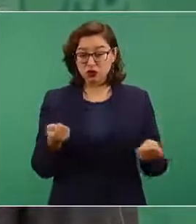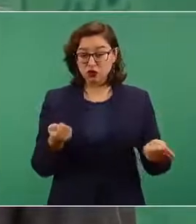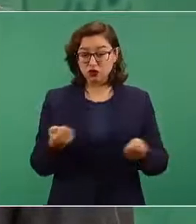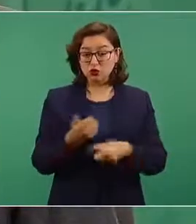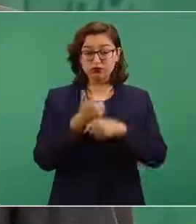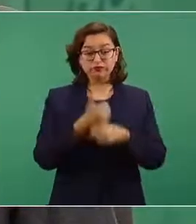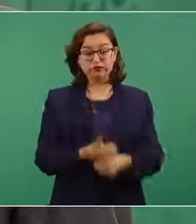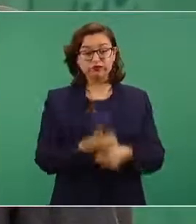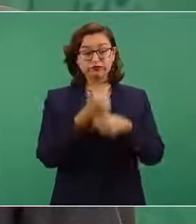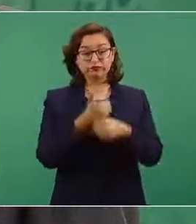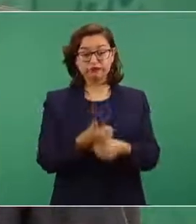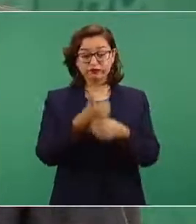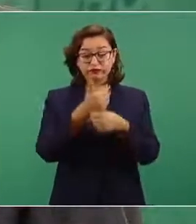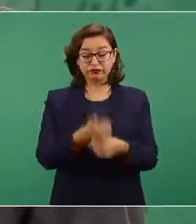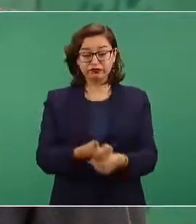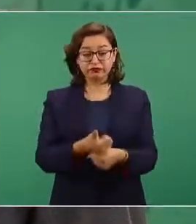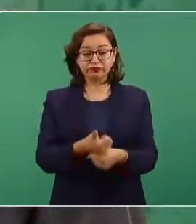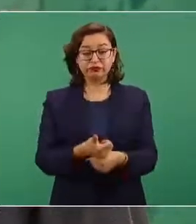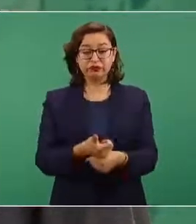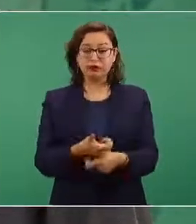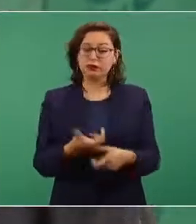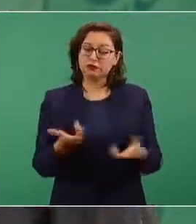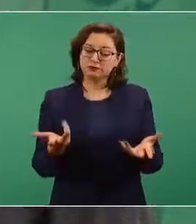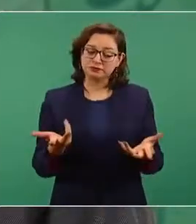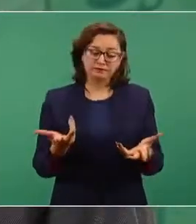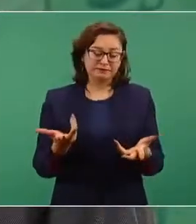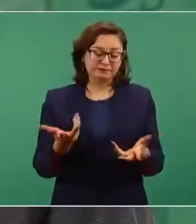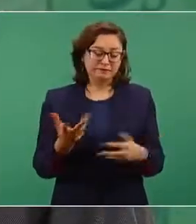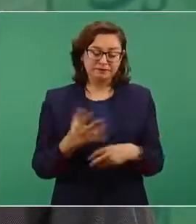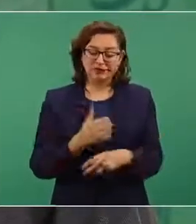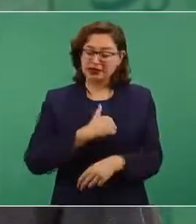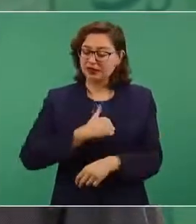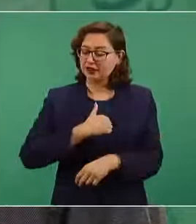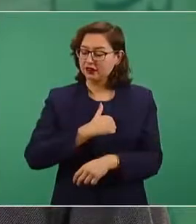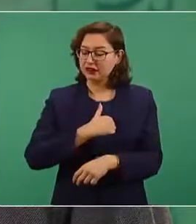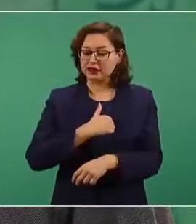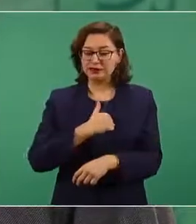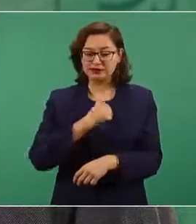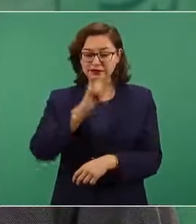y que eso es lo más lamentable,